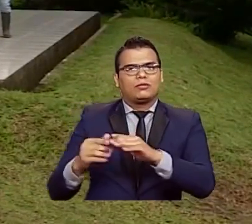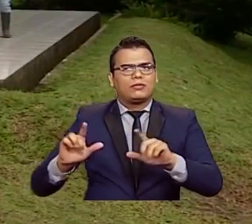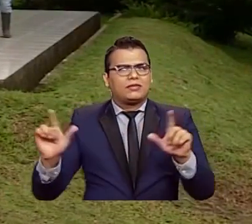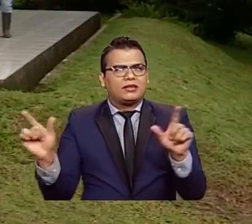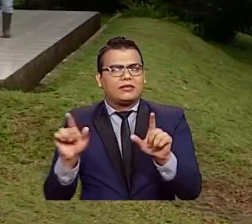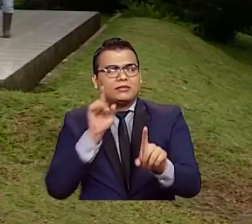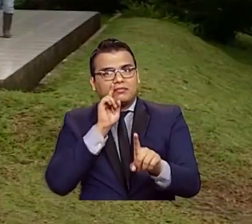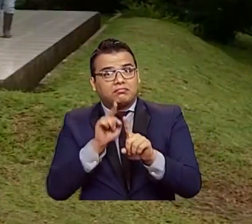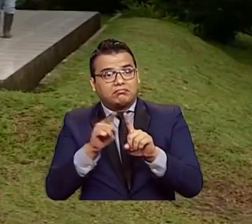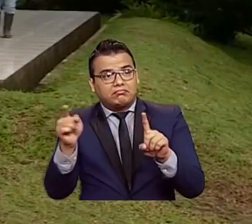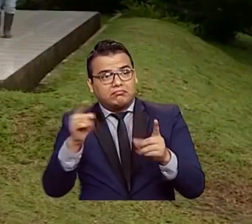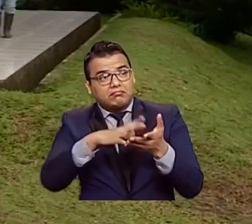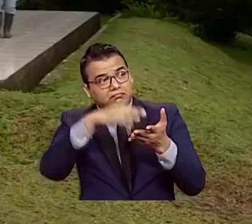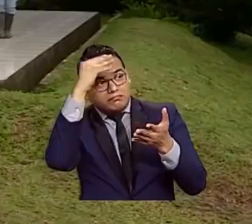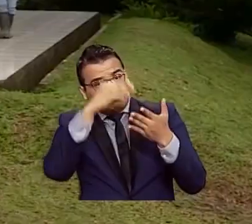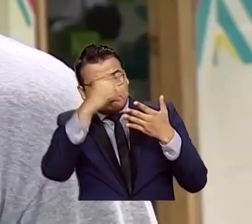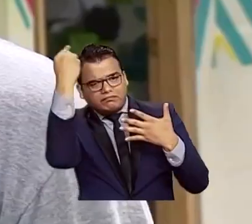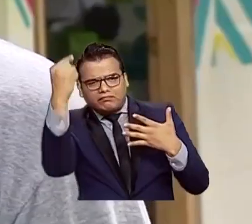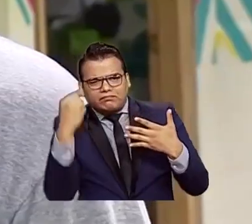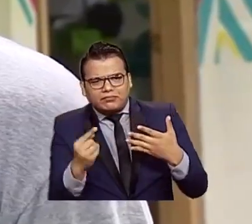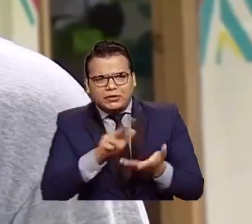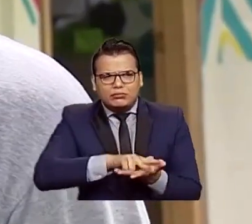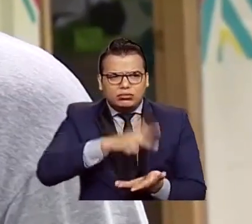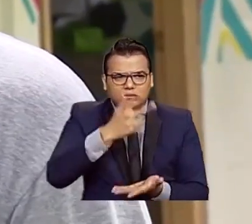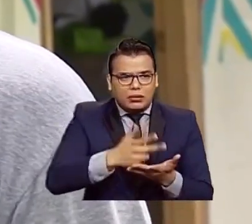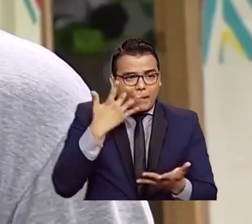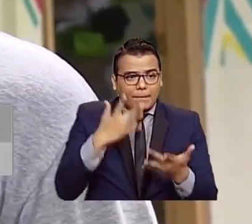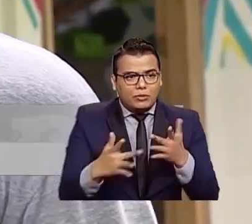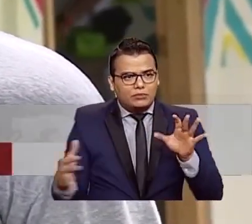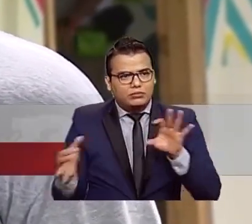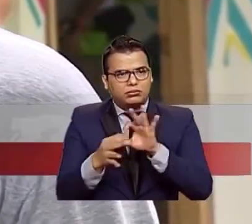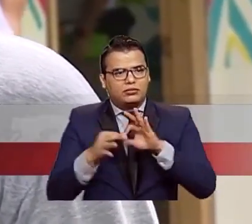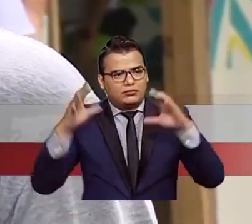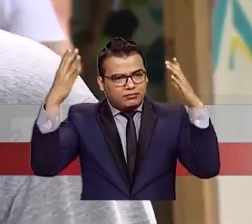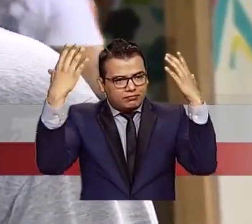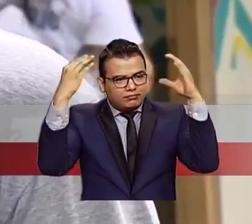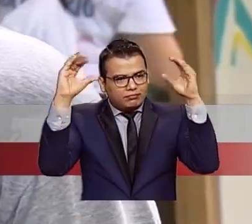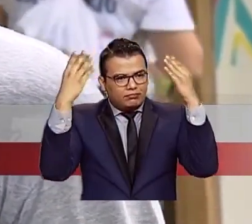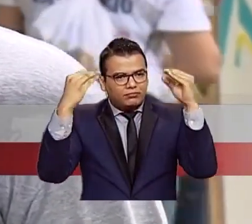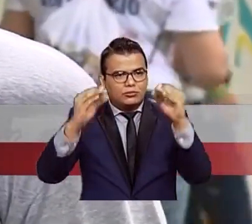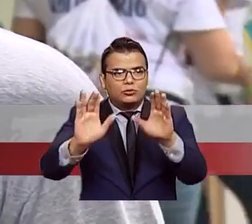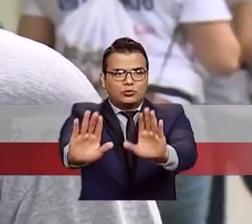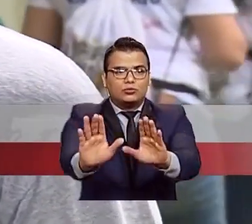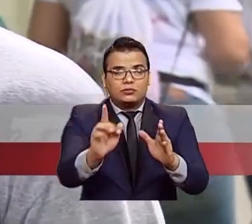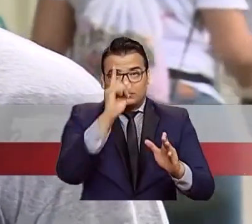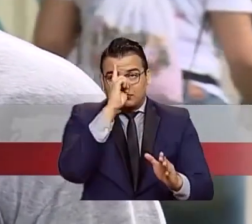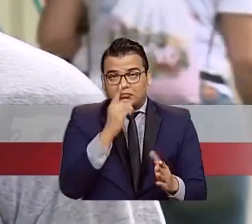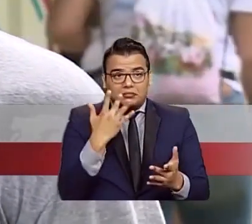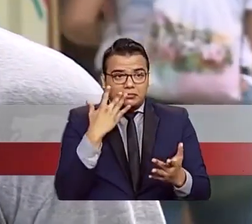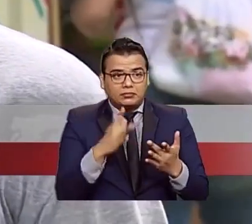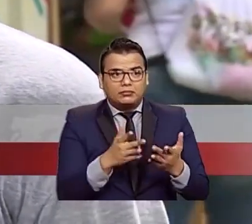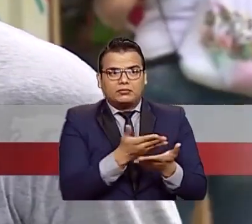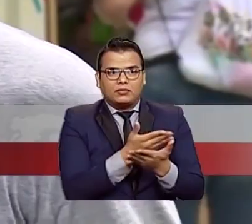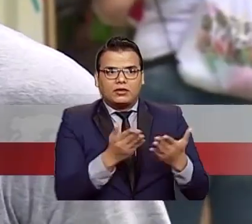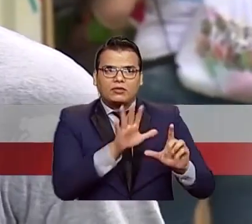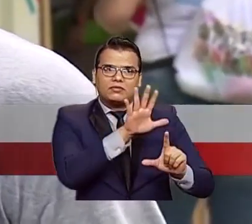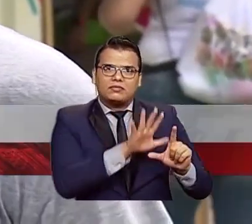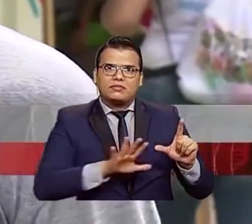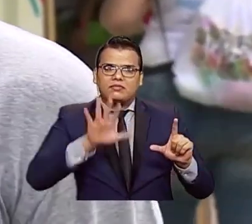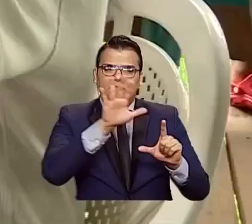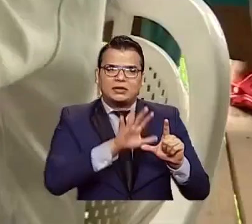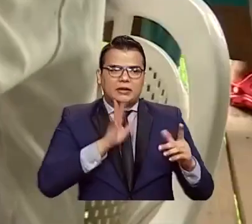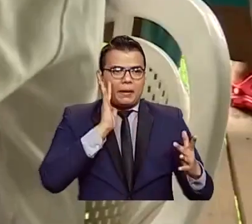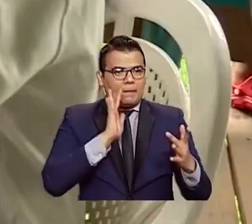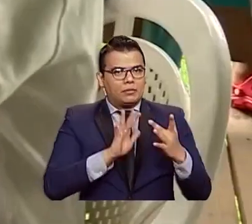tomar clases con material educativo audiovisual. Para que los maestros que están aquí puedan usar video como parte de sus lecciones